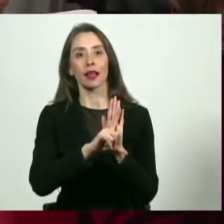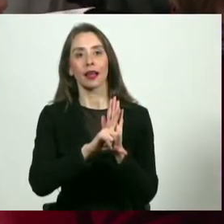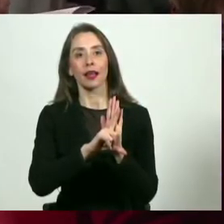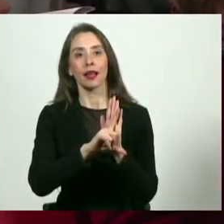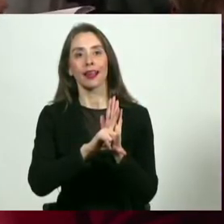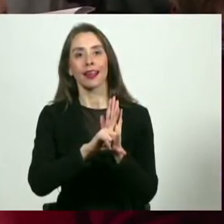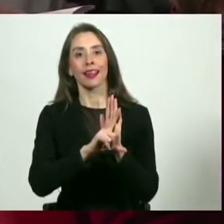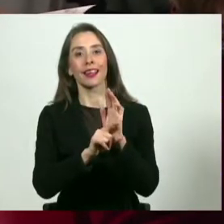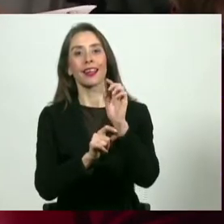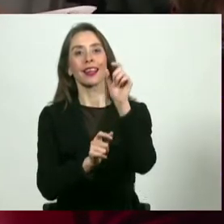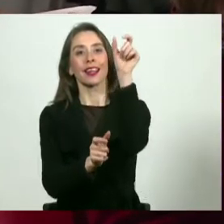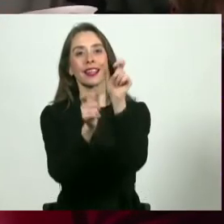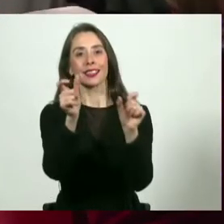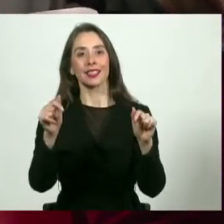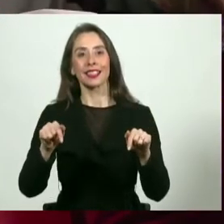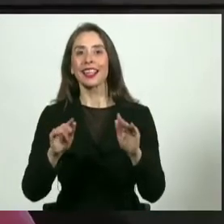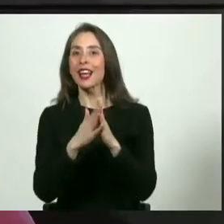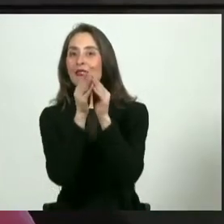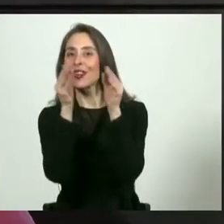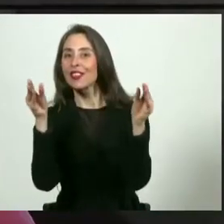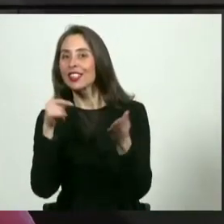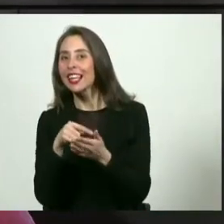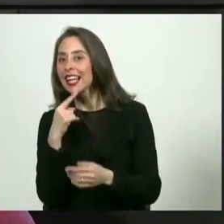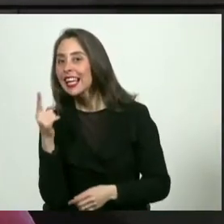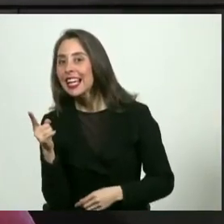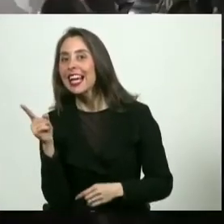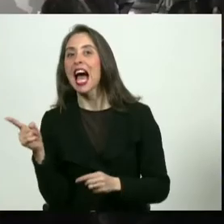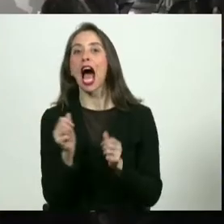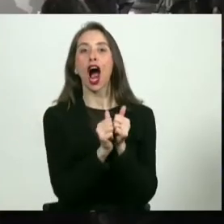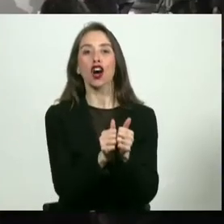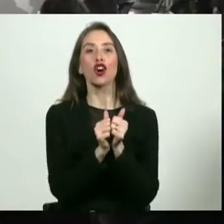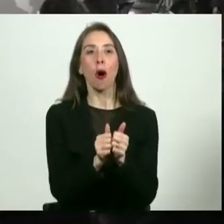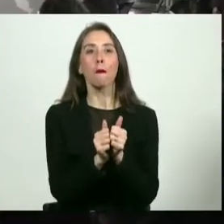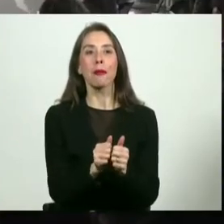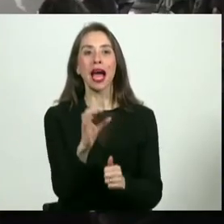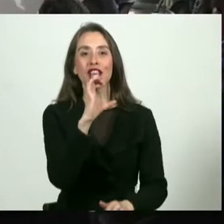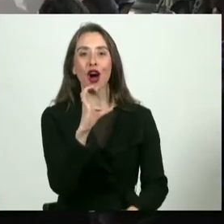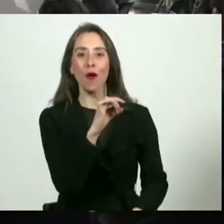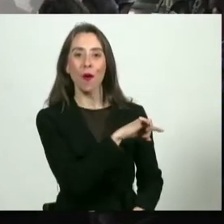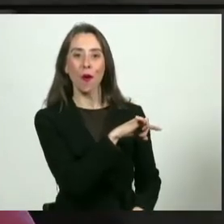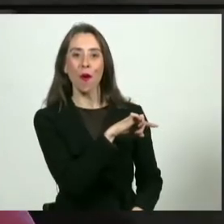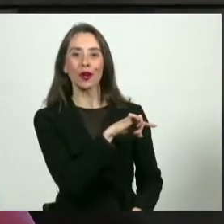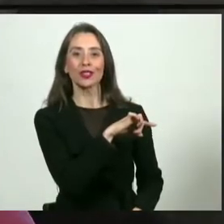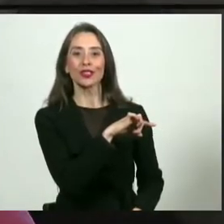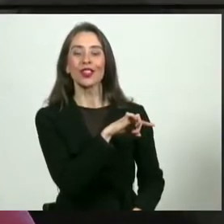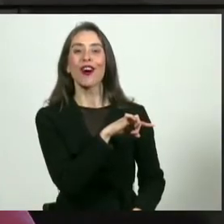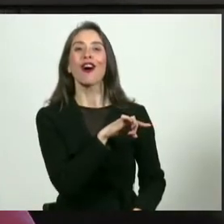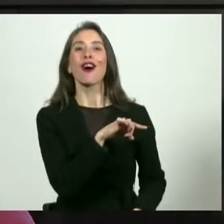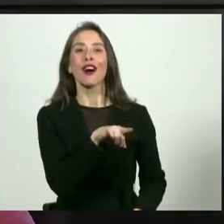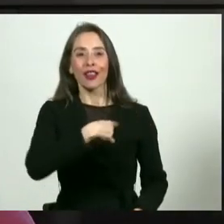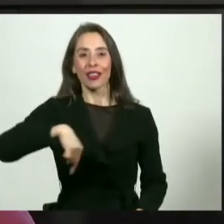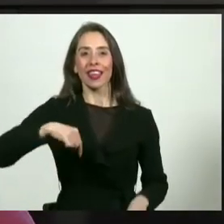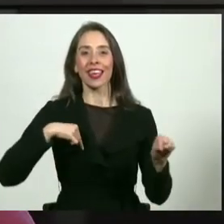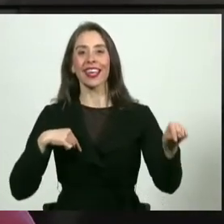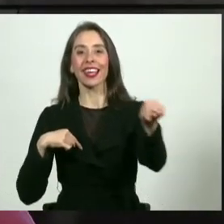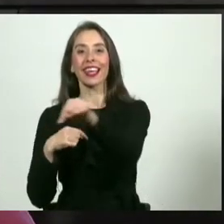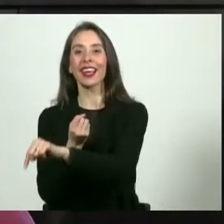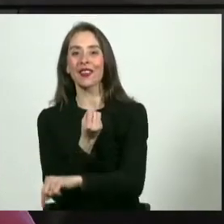quienes nos albergan compañero en la Biblioteca del Congreso. Y además compañero de curso de la alma mater de varios de nosotros